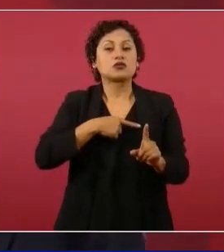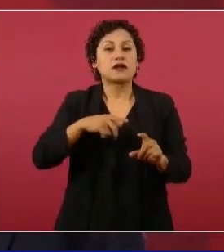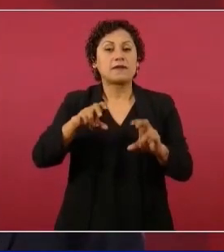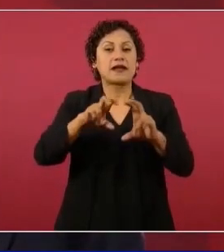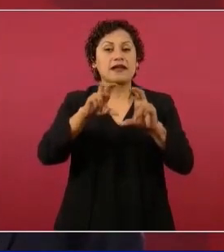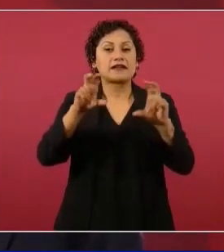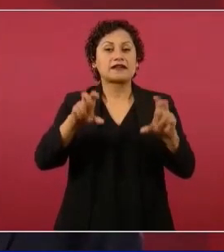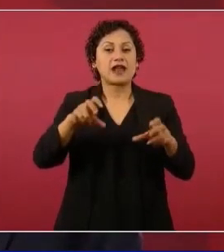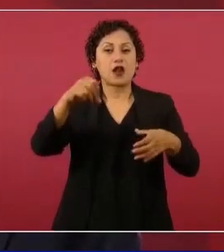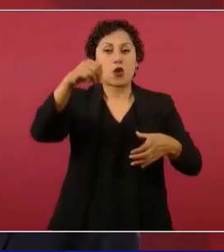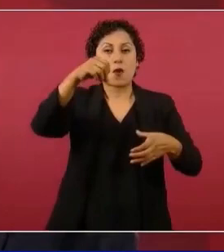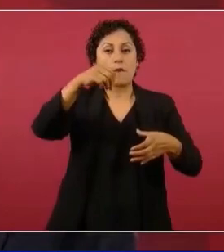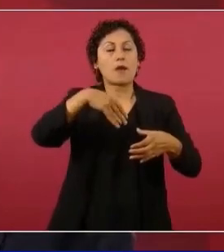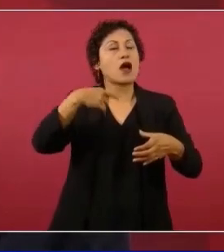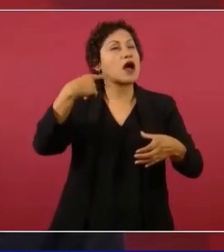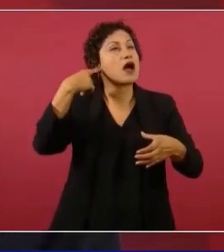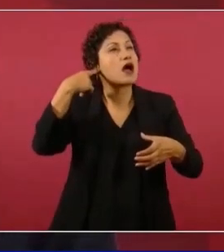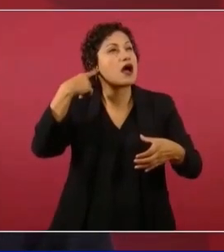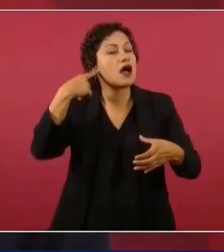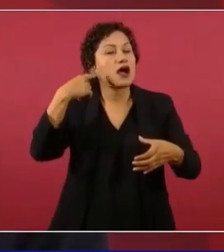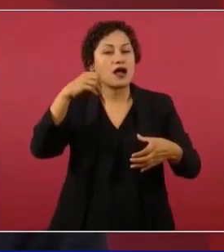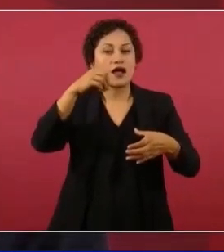en la copa.